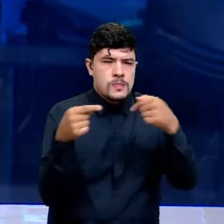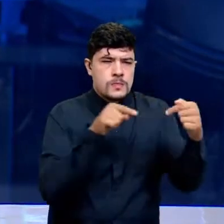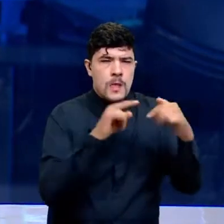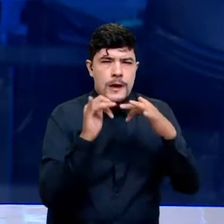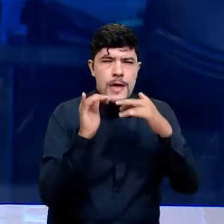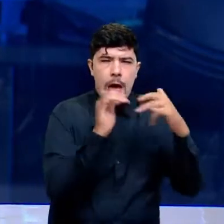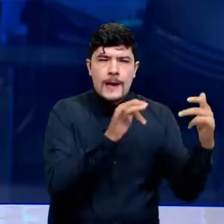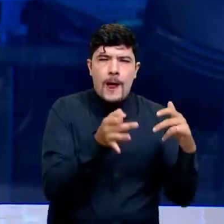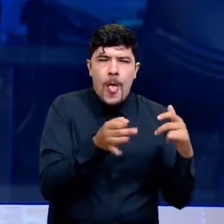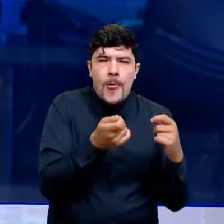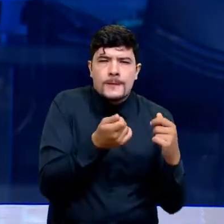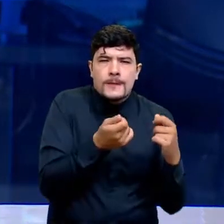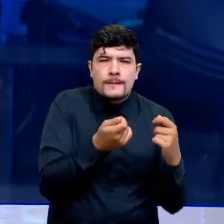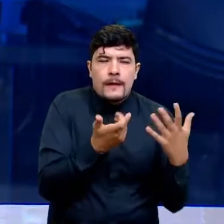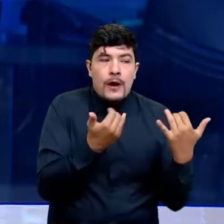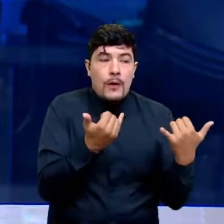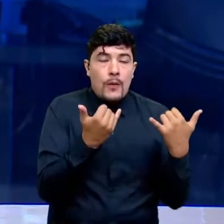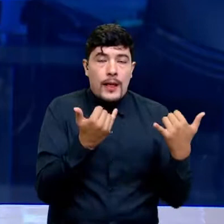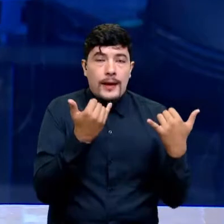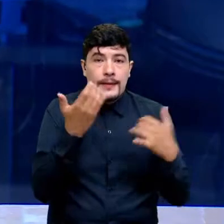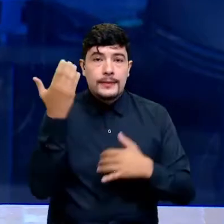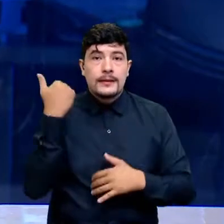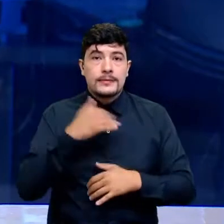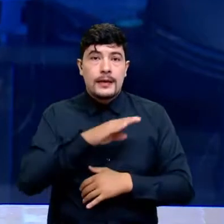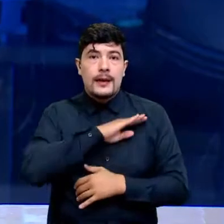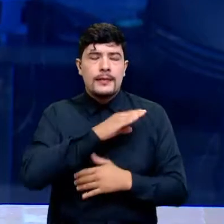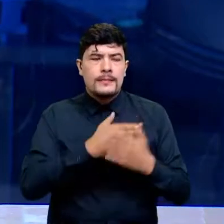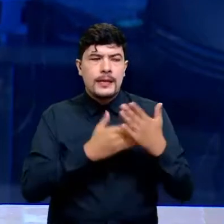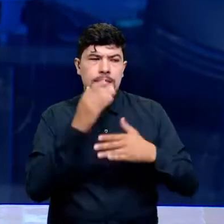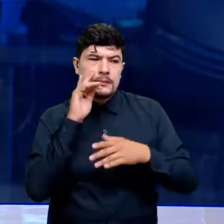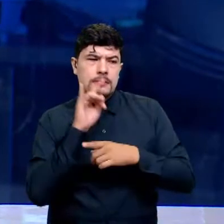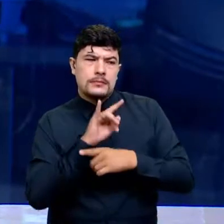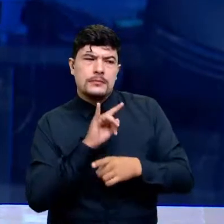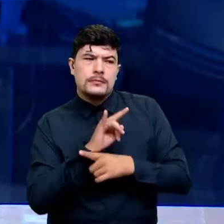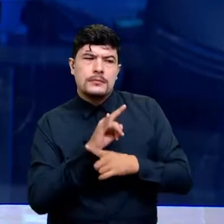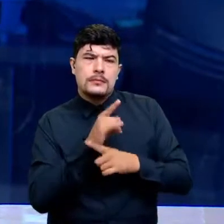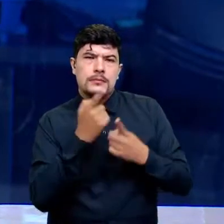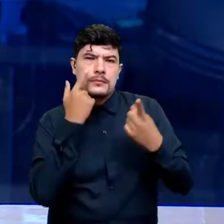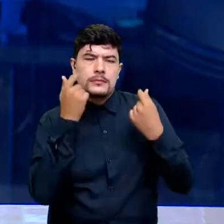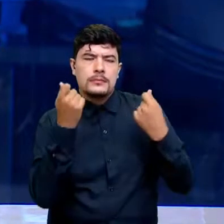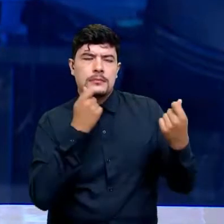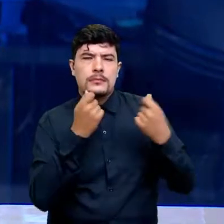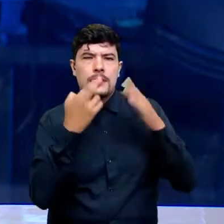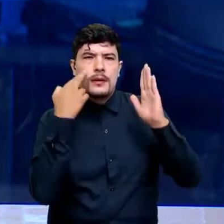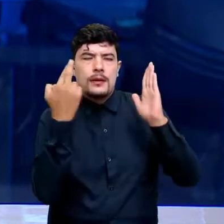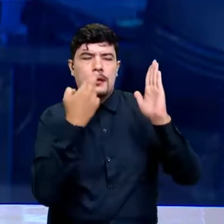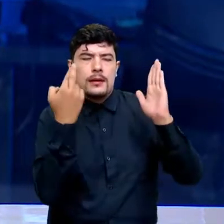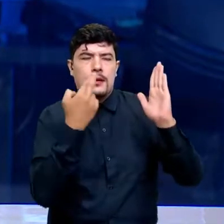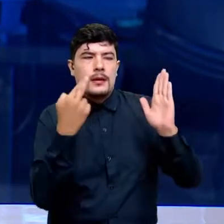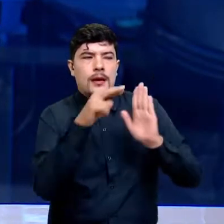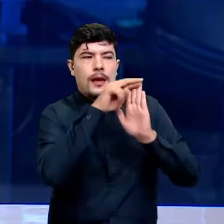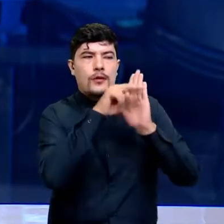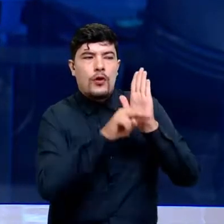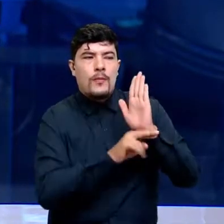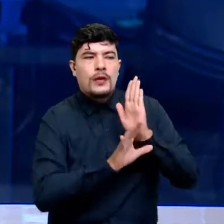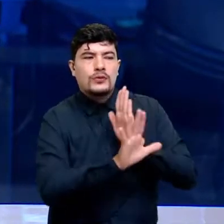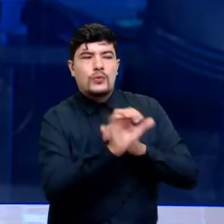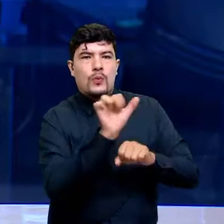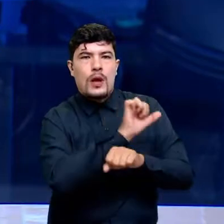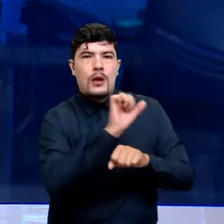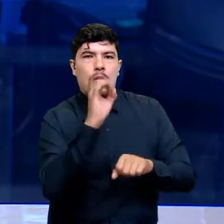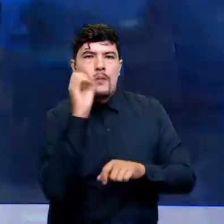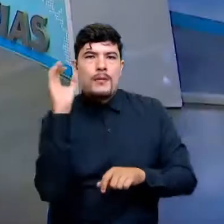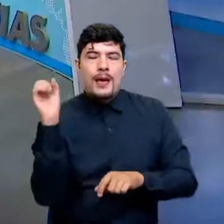administración municipal, en aras de mitigar esta problemática, comenzó los operativos de control y registro a estos vehículos. Por eso Daniel Cano se